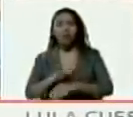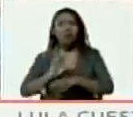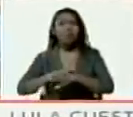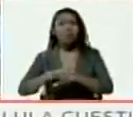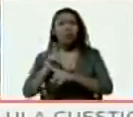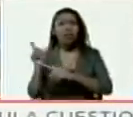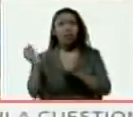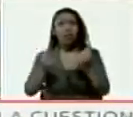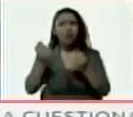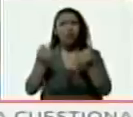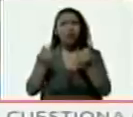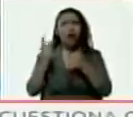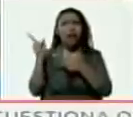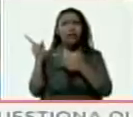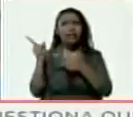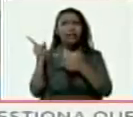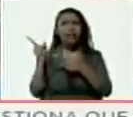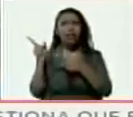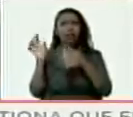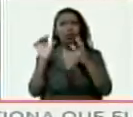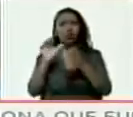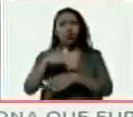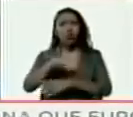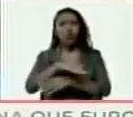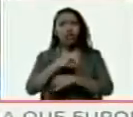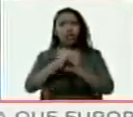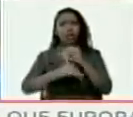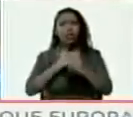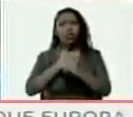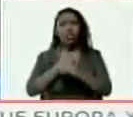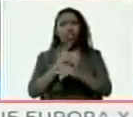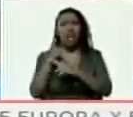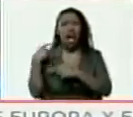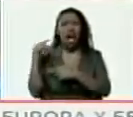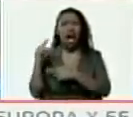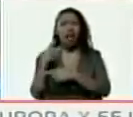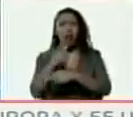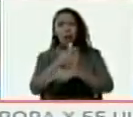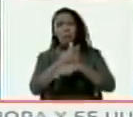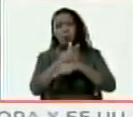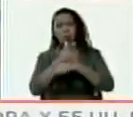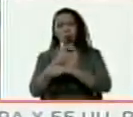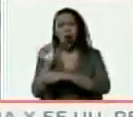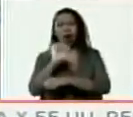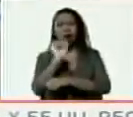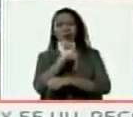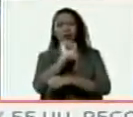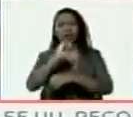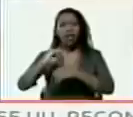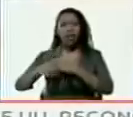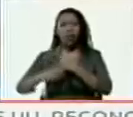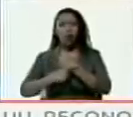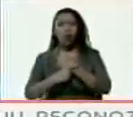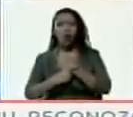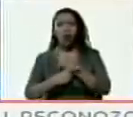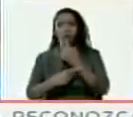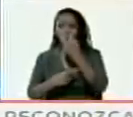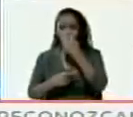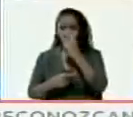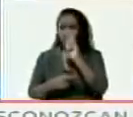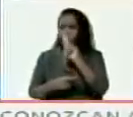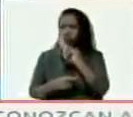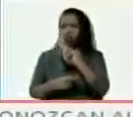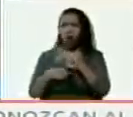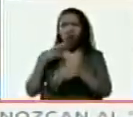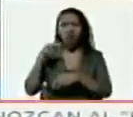camioneta Tahoe, donde los medios internacionales dijeron que habían disparado contra la camioneta de Juan Guaidó. Es curioso porque Juan Guaidó nunca